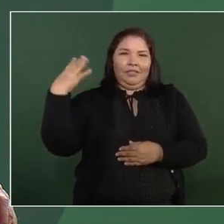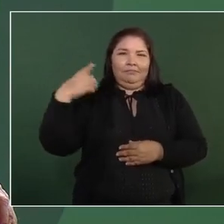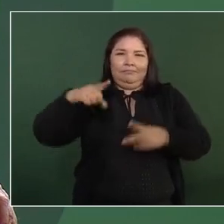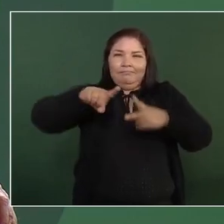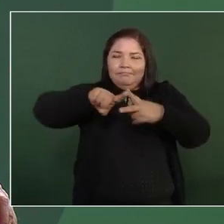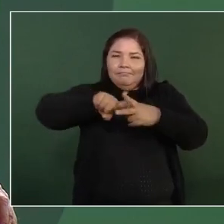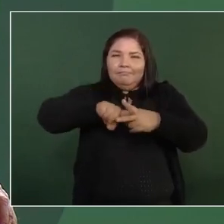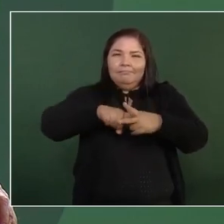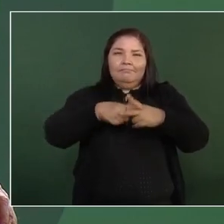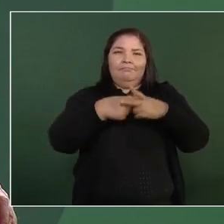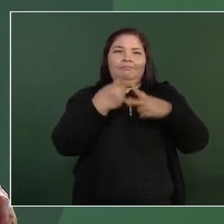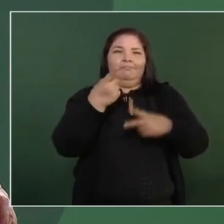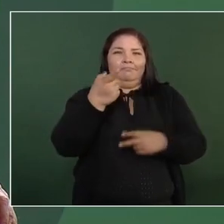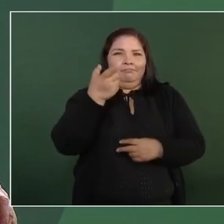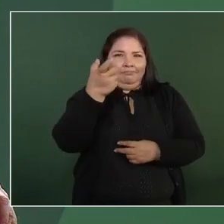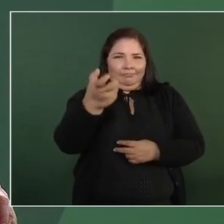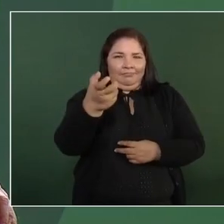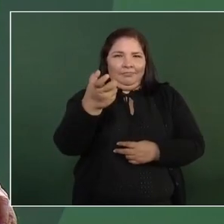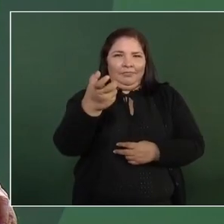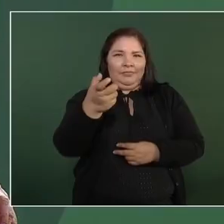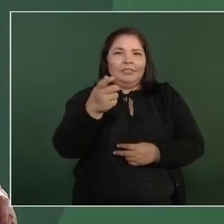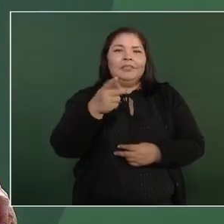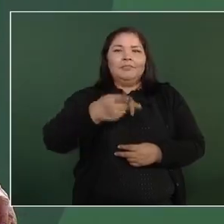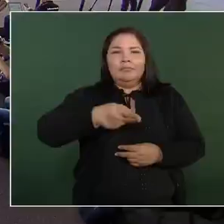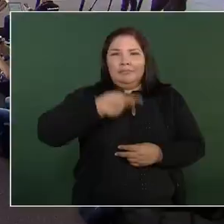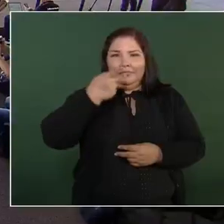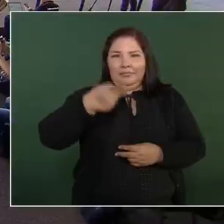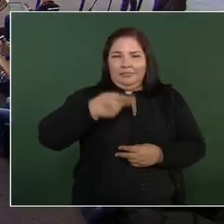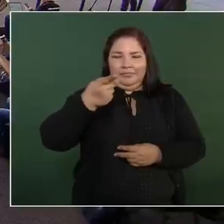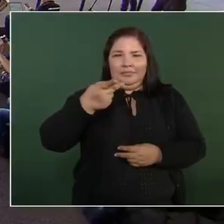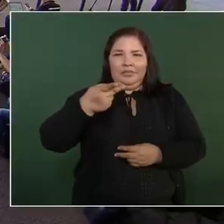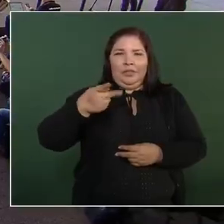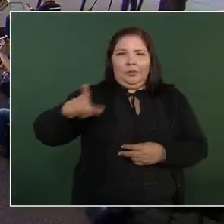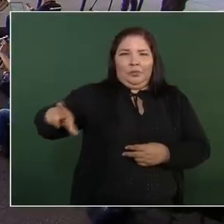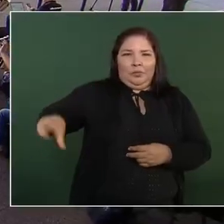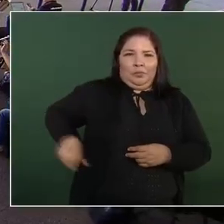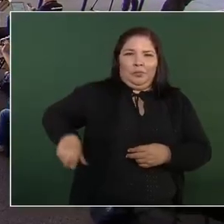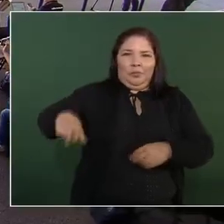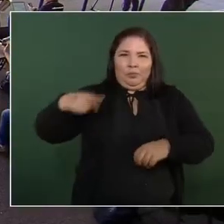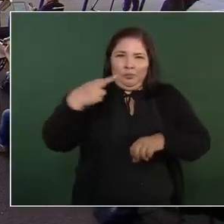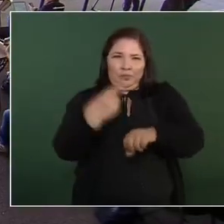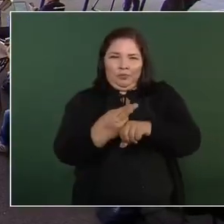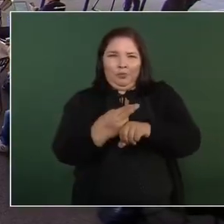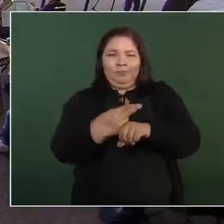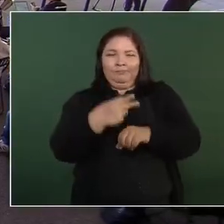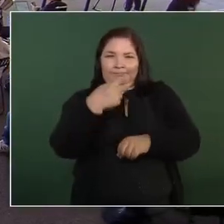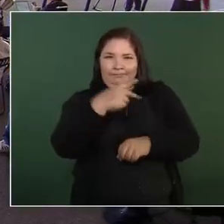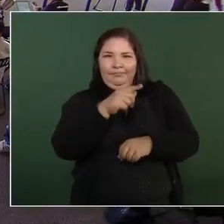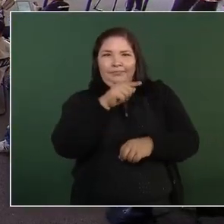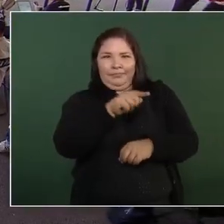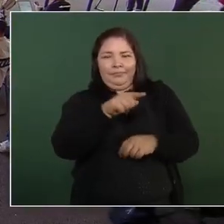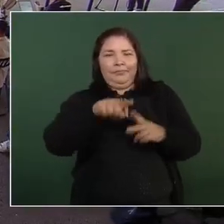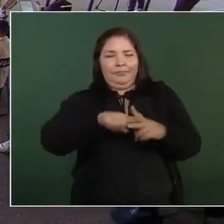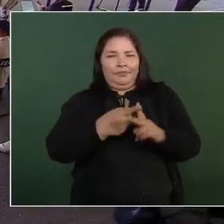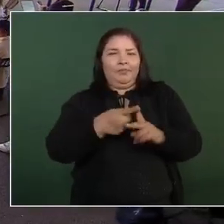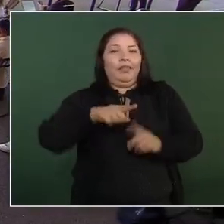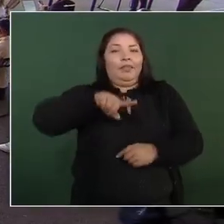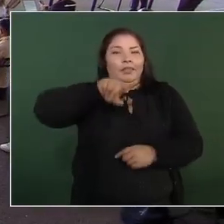inicia precisamente con las palabras del gobernador. Luego vamos a